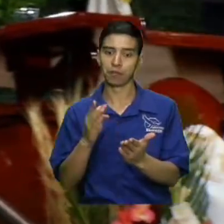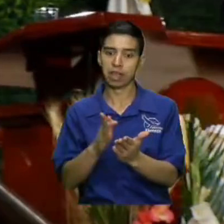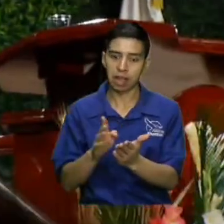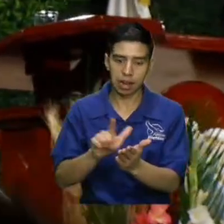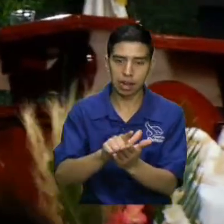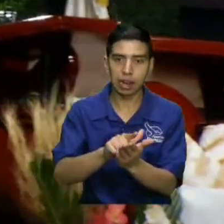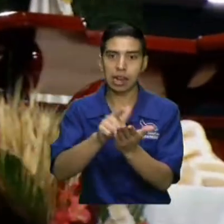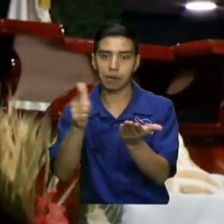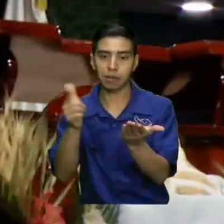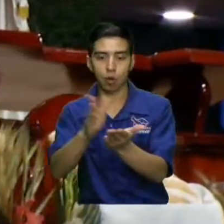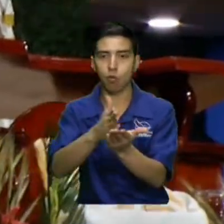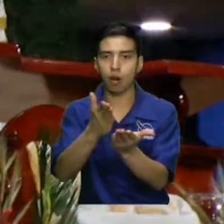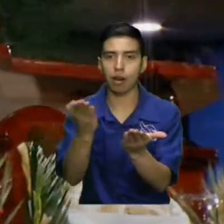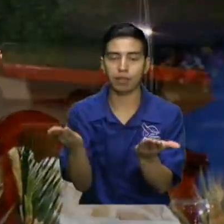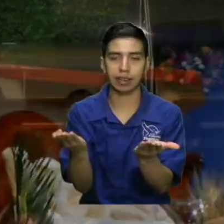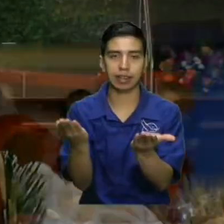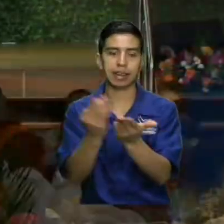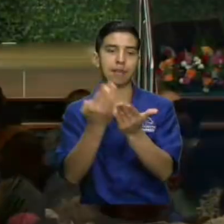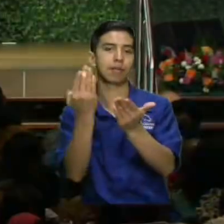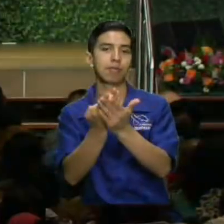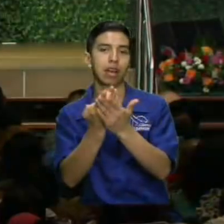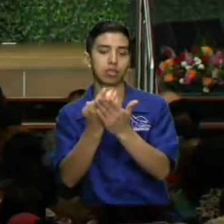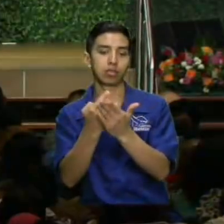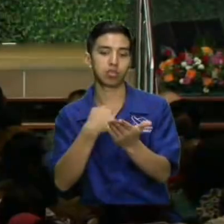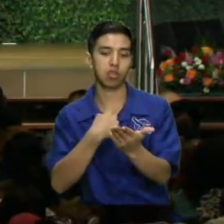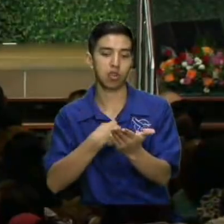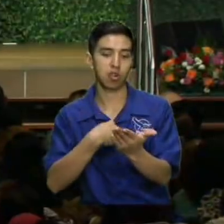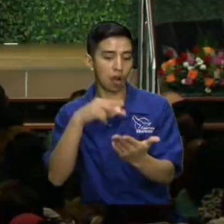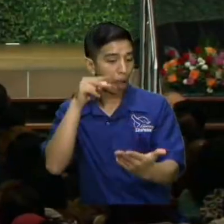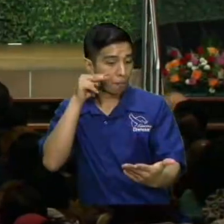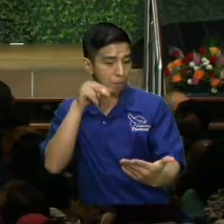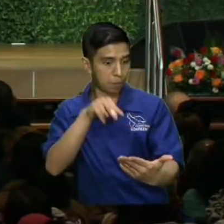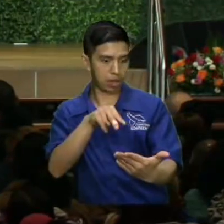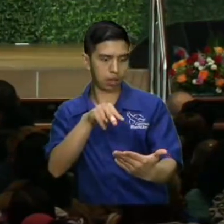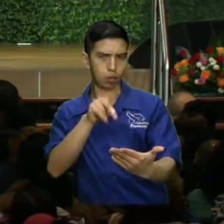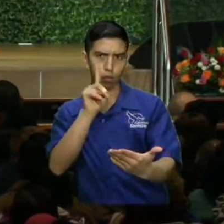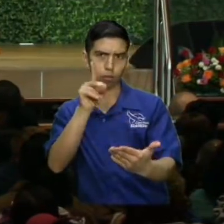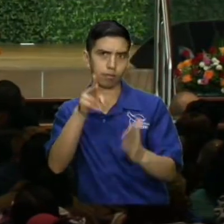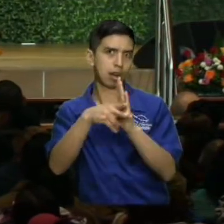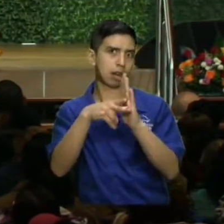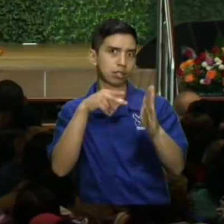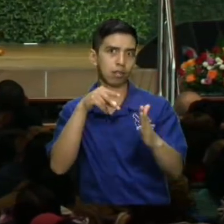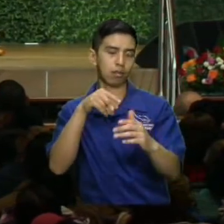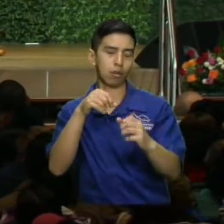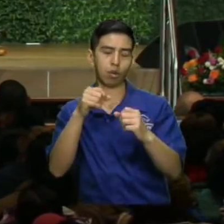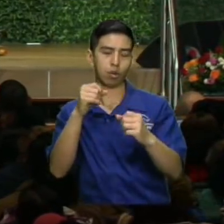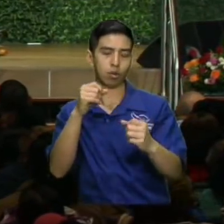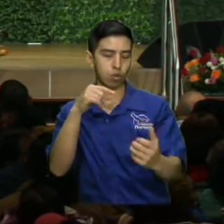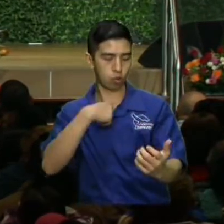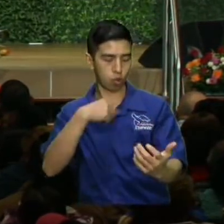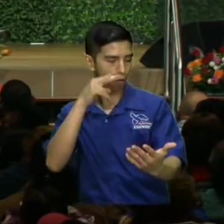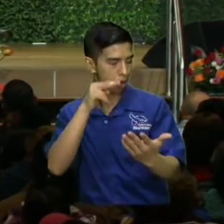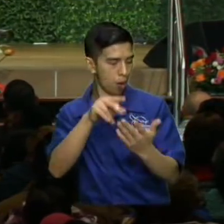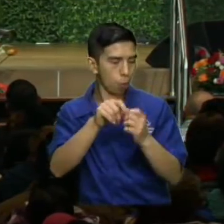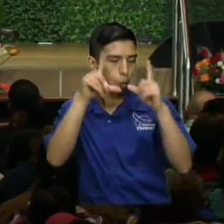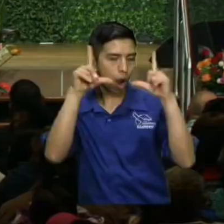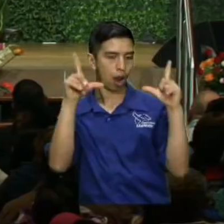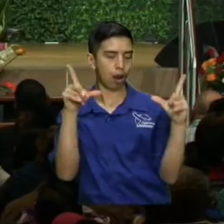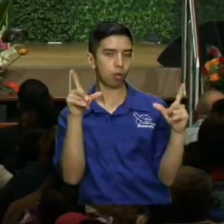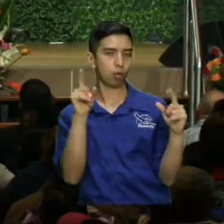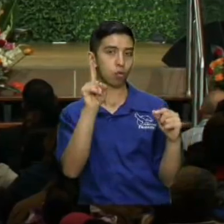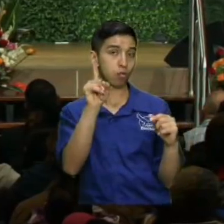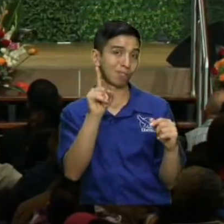pura nuevita. Fíjate que yo lo que hice fue que la abrí y puse así. Y cuando vuelo, ni sabe qué me